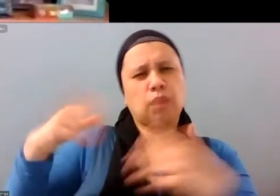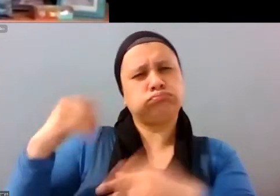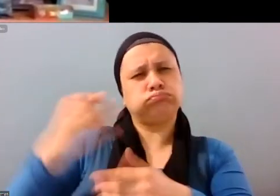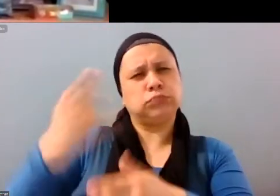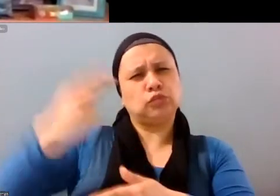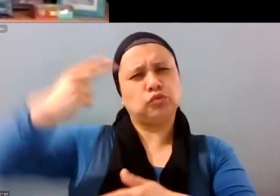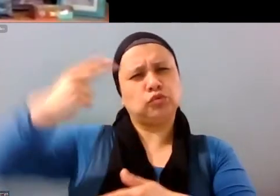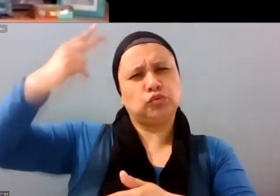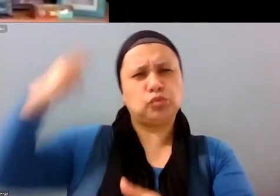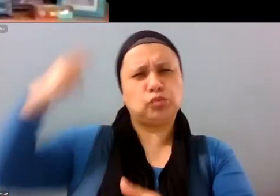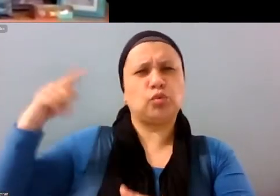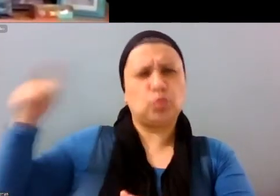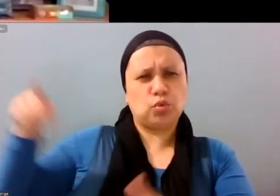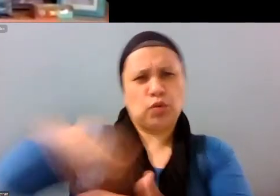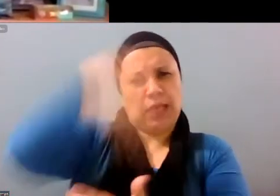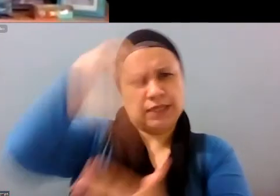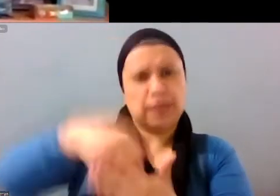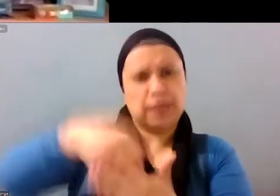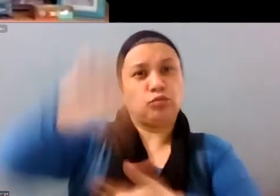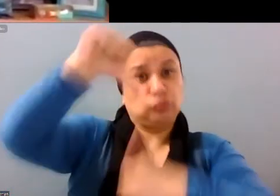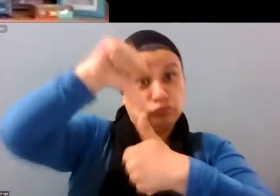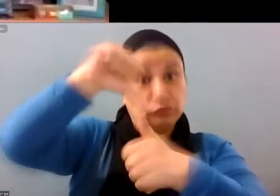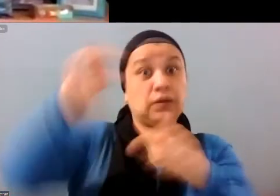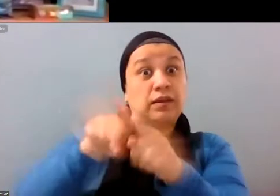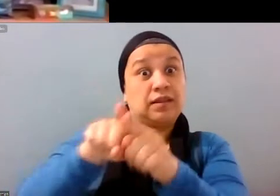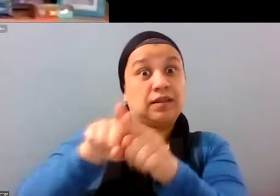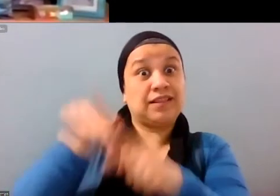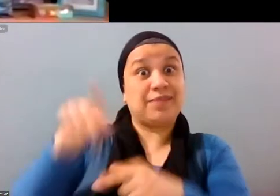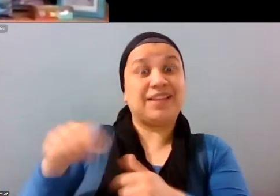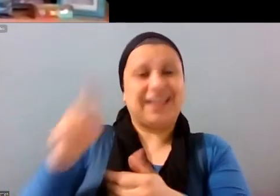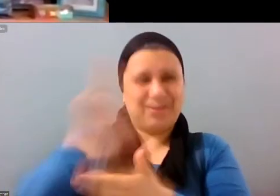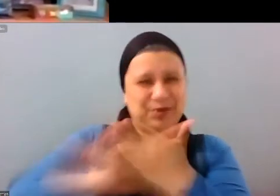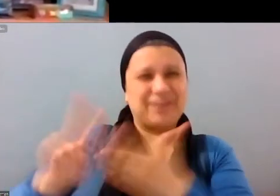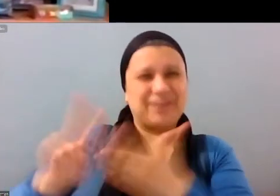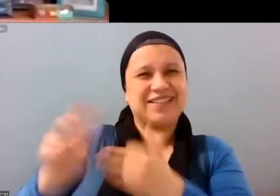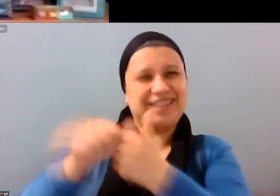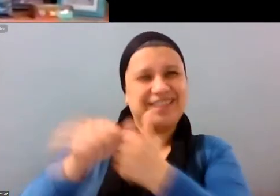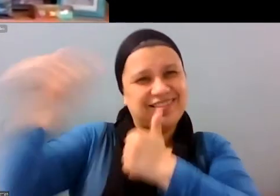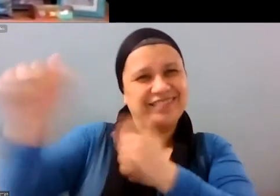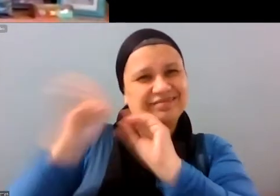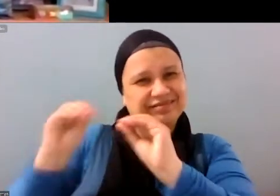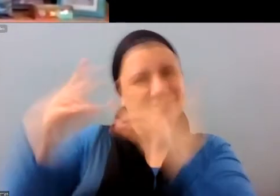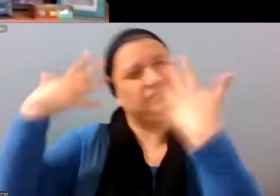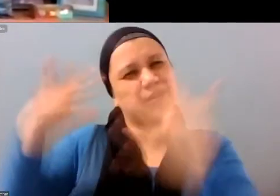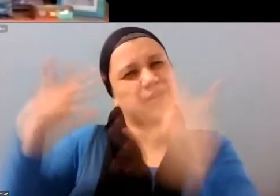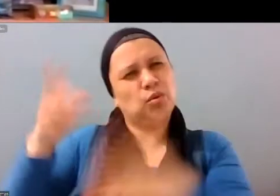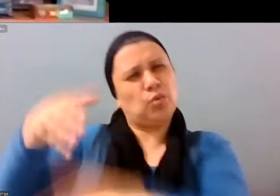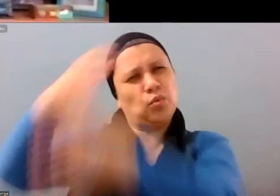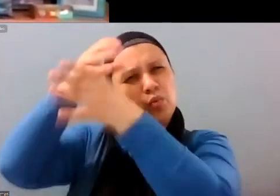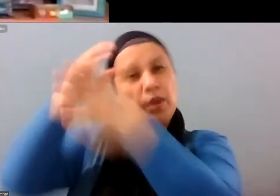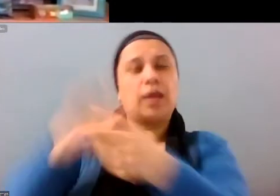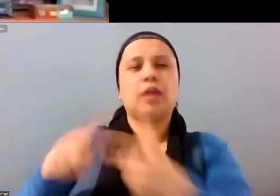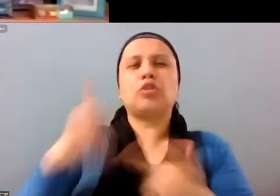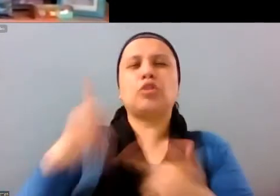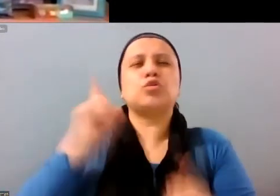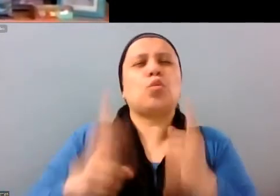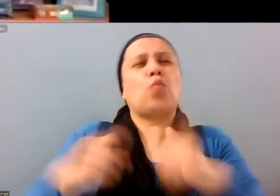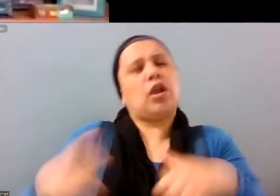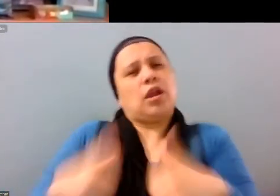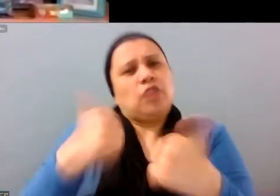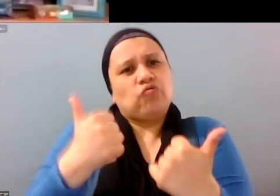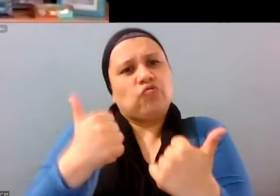región centroamericana en educación a distancia este qué retos le enfrentó a la universidad